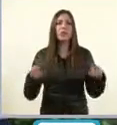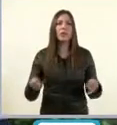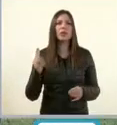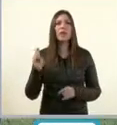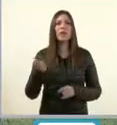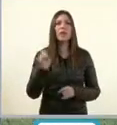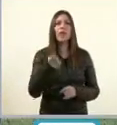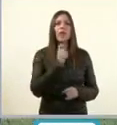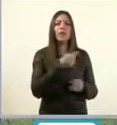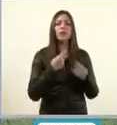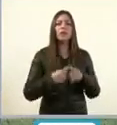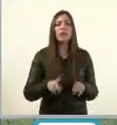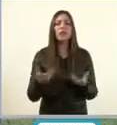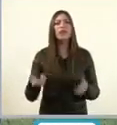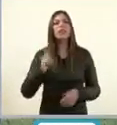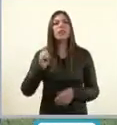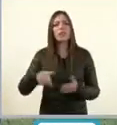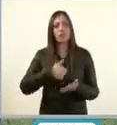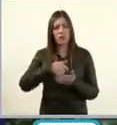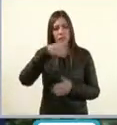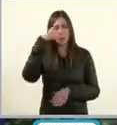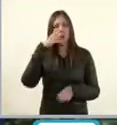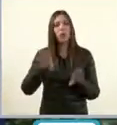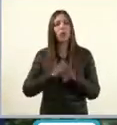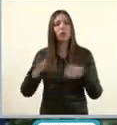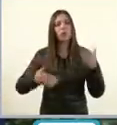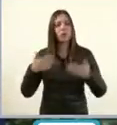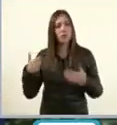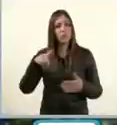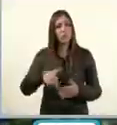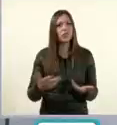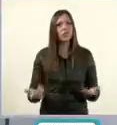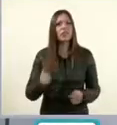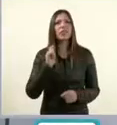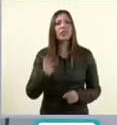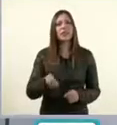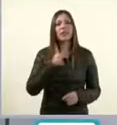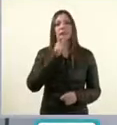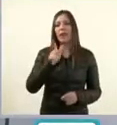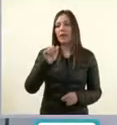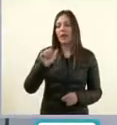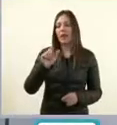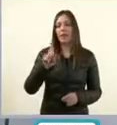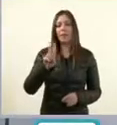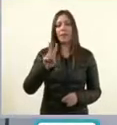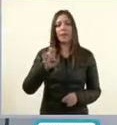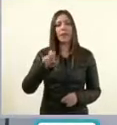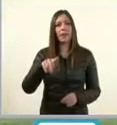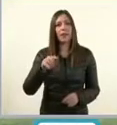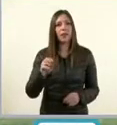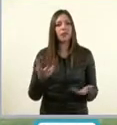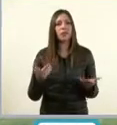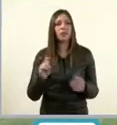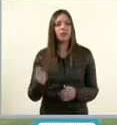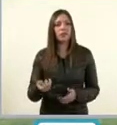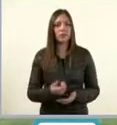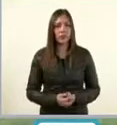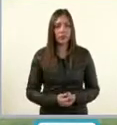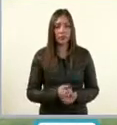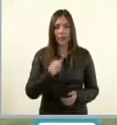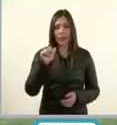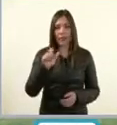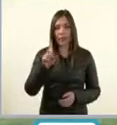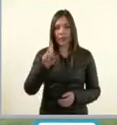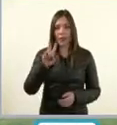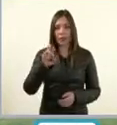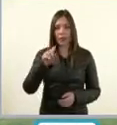en la Ciudad de México, ya nos contarás más adelante cómo lo celebramos aquí, pero platícanos, ¿qué es el Adviento? ¿A qué le llamamos Adviento? El Adviento es la etapa del